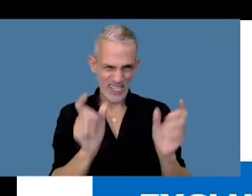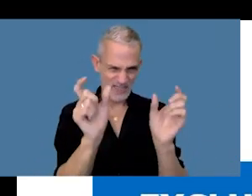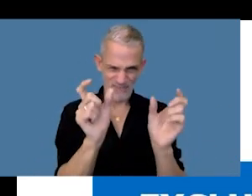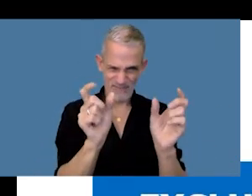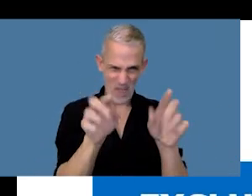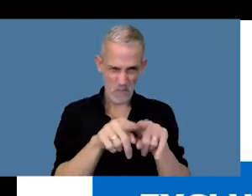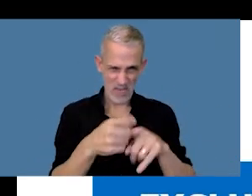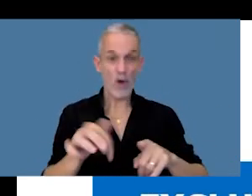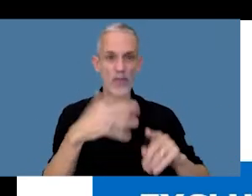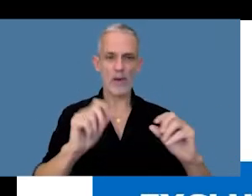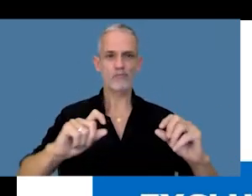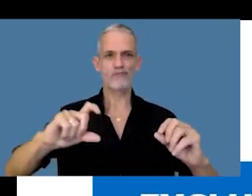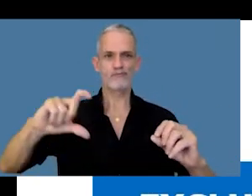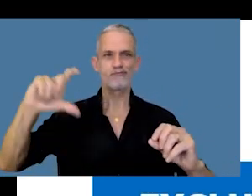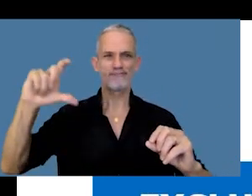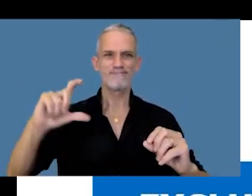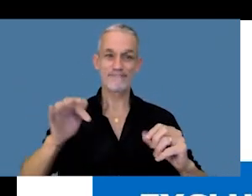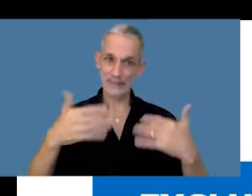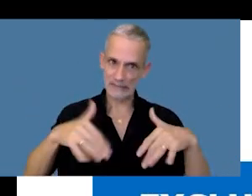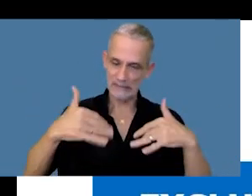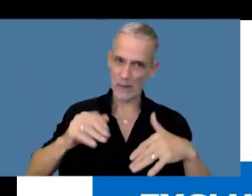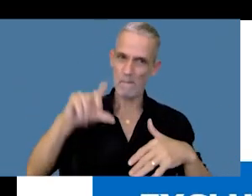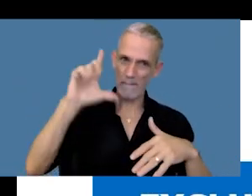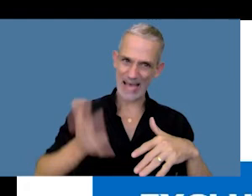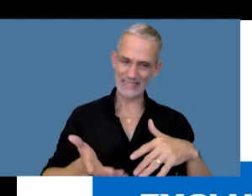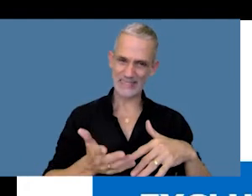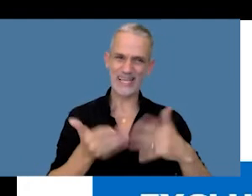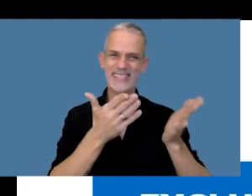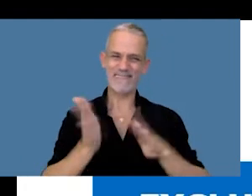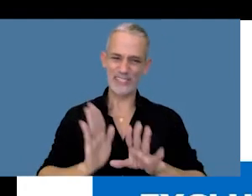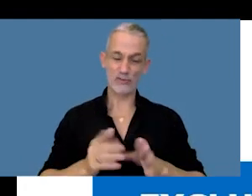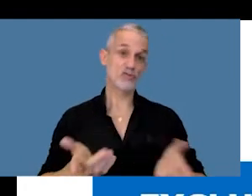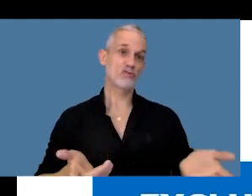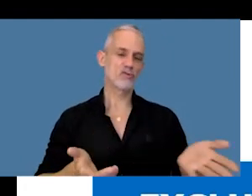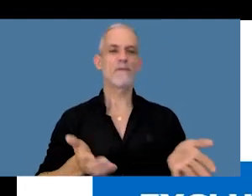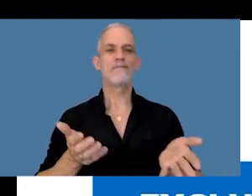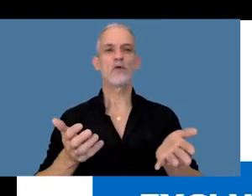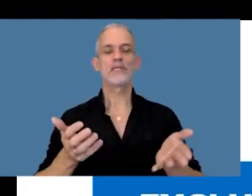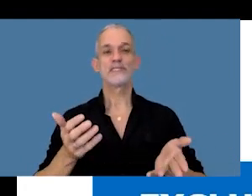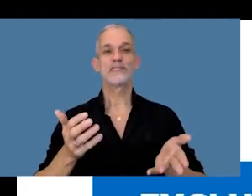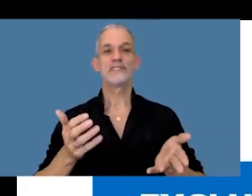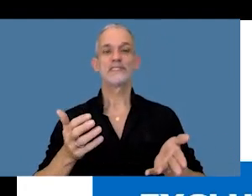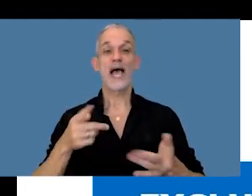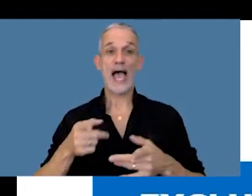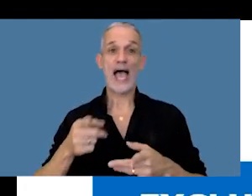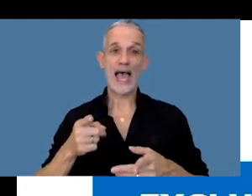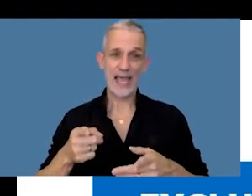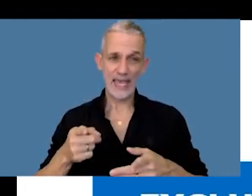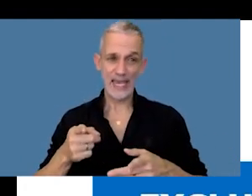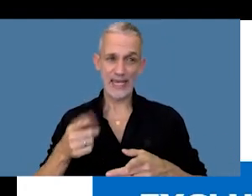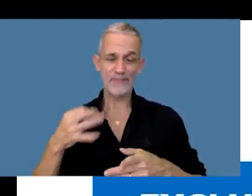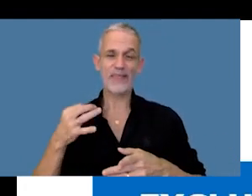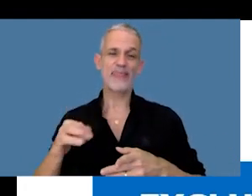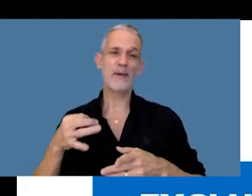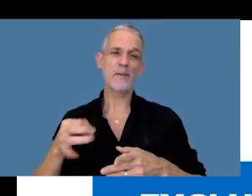Luego crece en forma bastante significativa. Con lo cual, digamos, bueno, también estaría, ¿cómo se